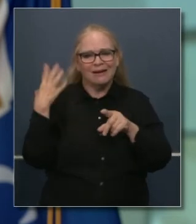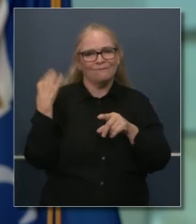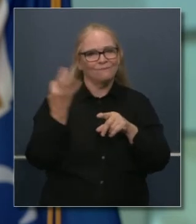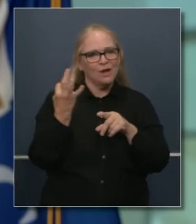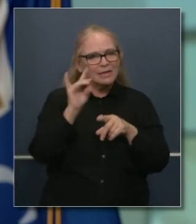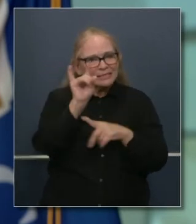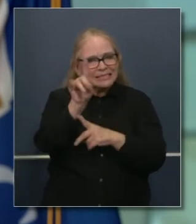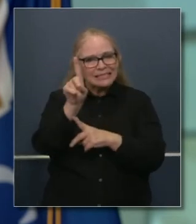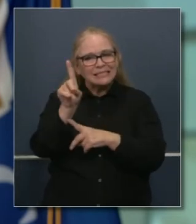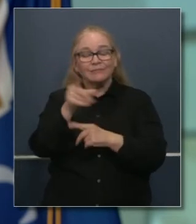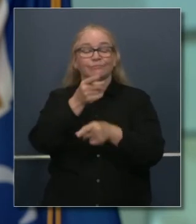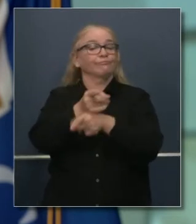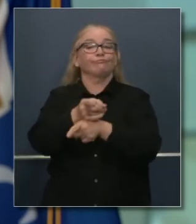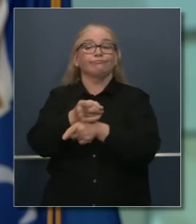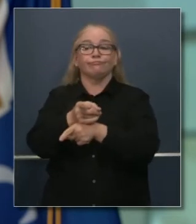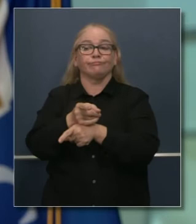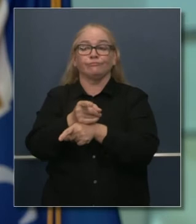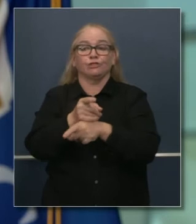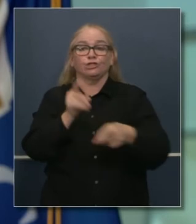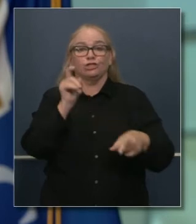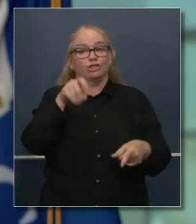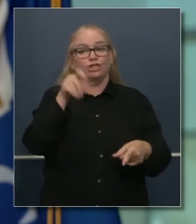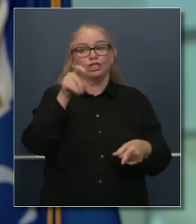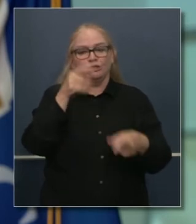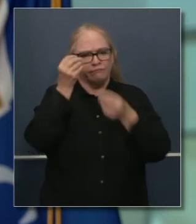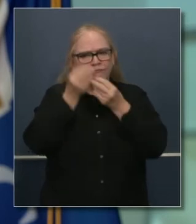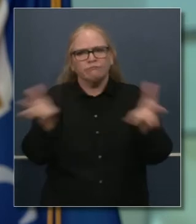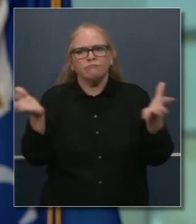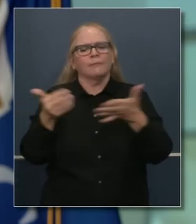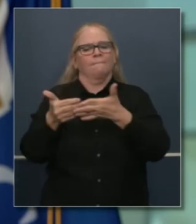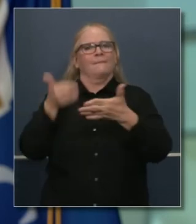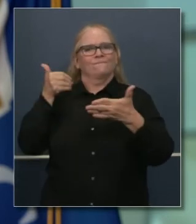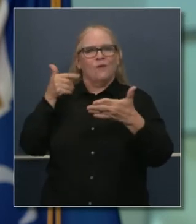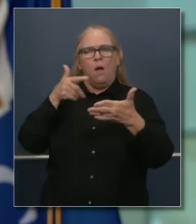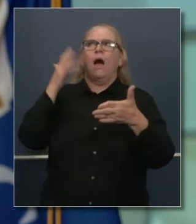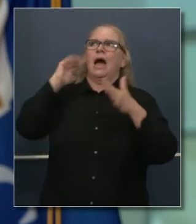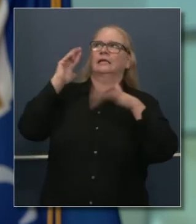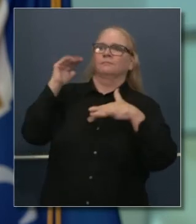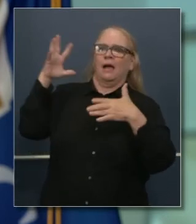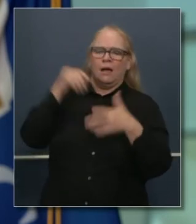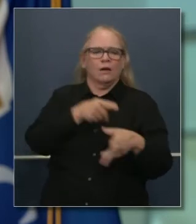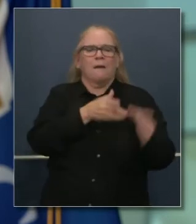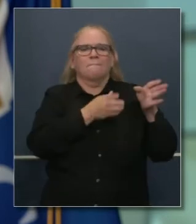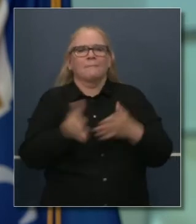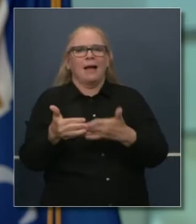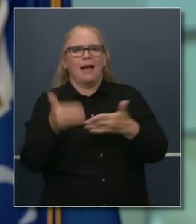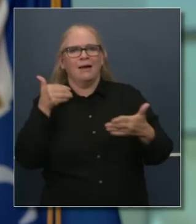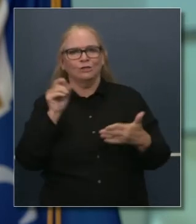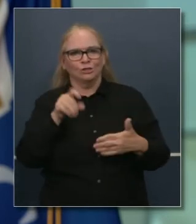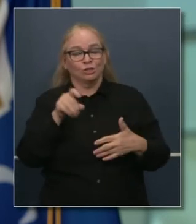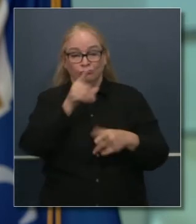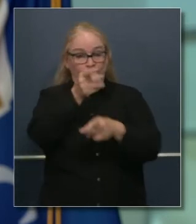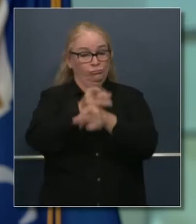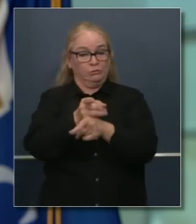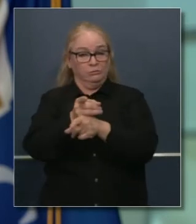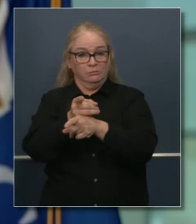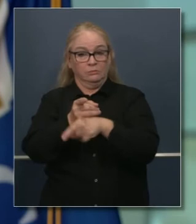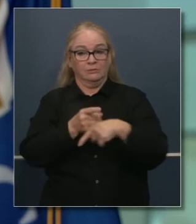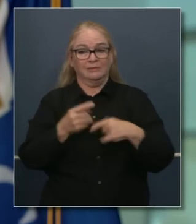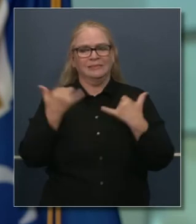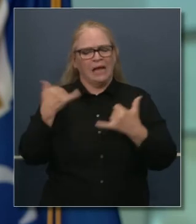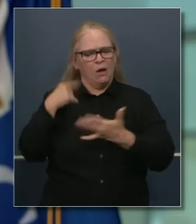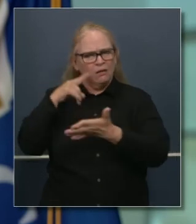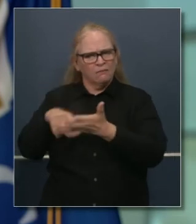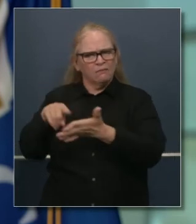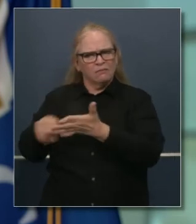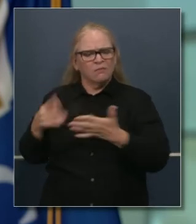y eso es precisamente el propósito de la ley de la investigación el propósito de entender precisamente que conllevó a esta situación y cómo